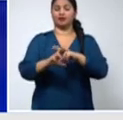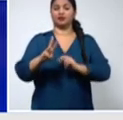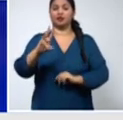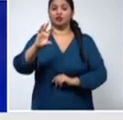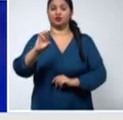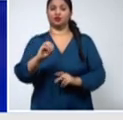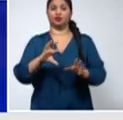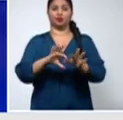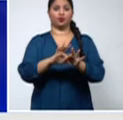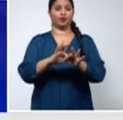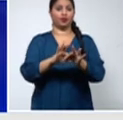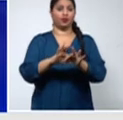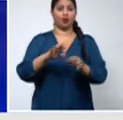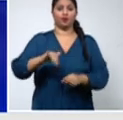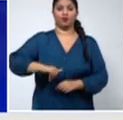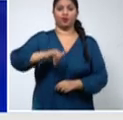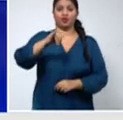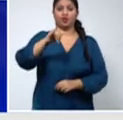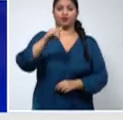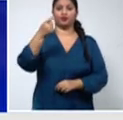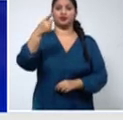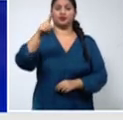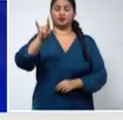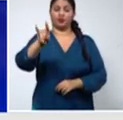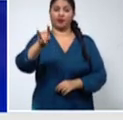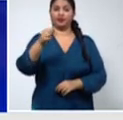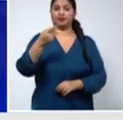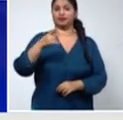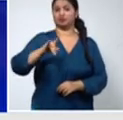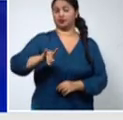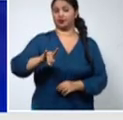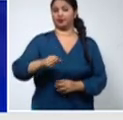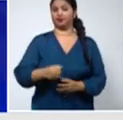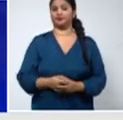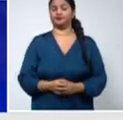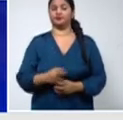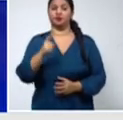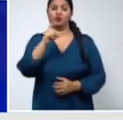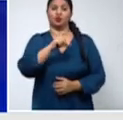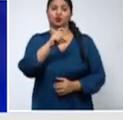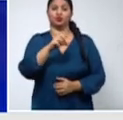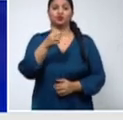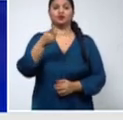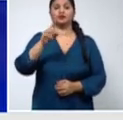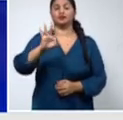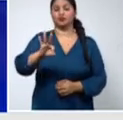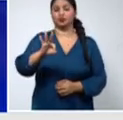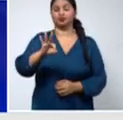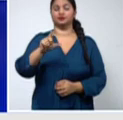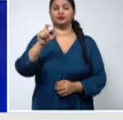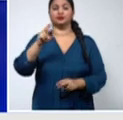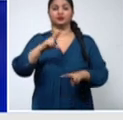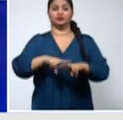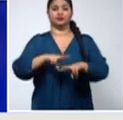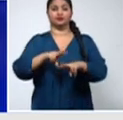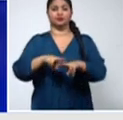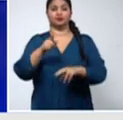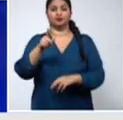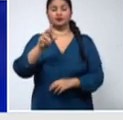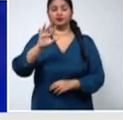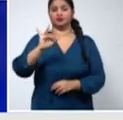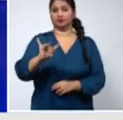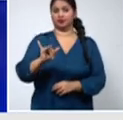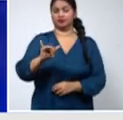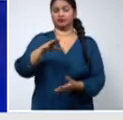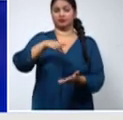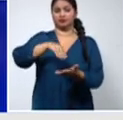Boyeros con 19 cada uno, Cotorro con 18, Centro Habana 17, Plaza de